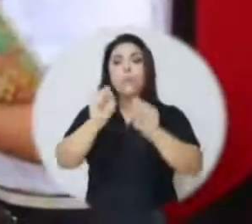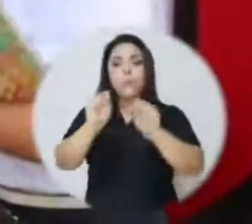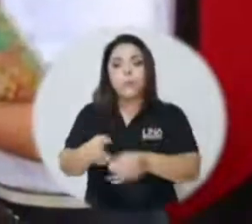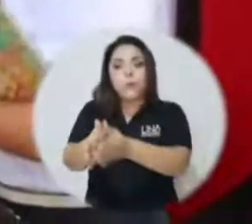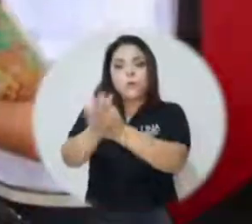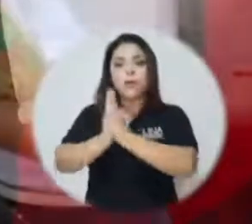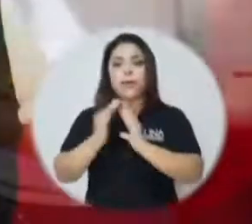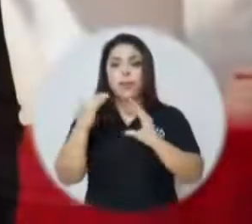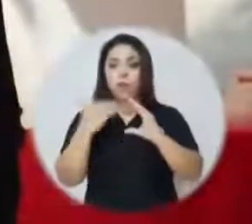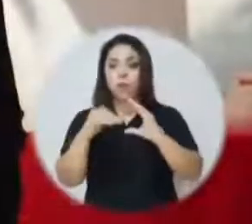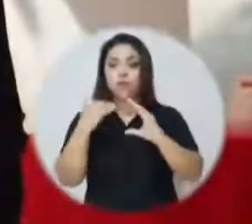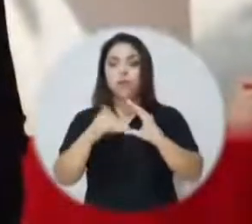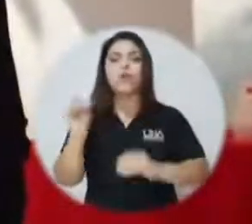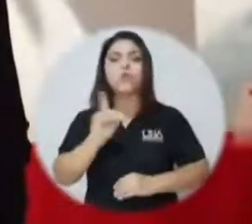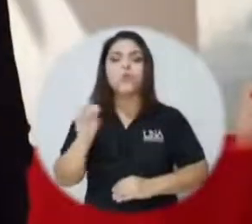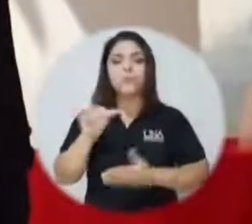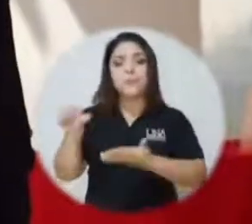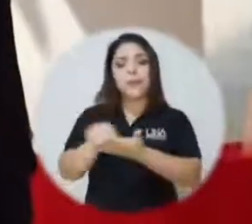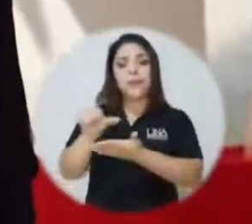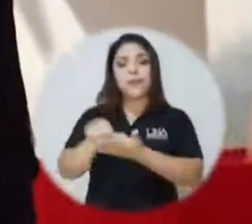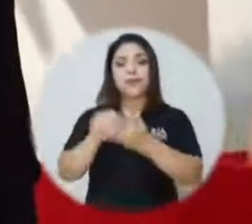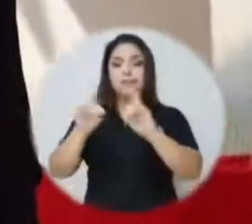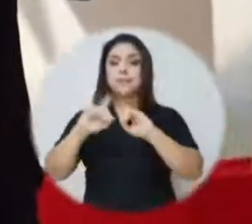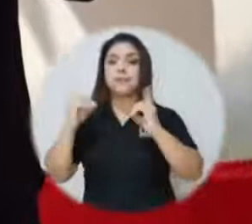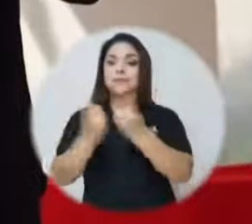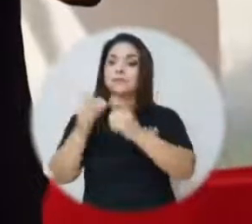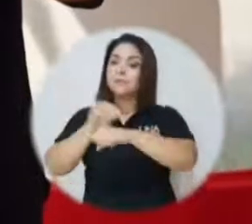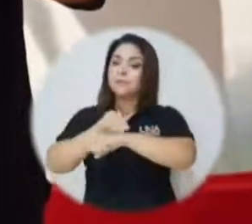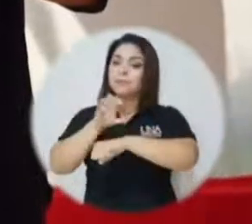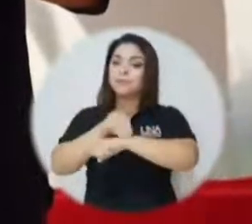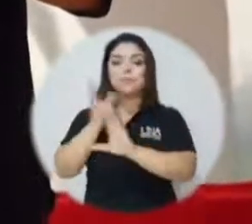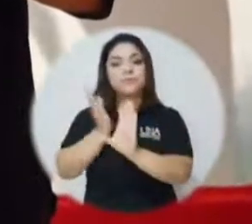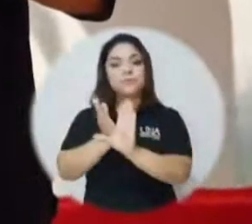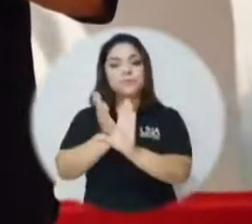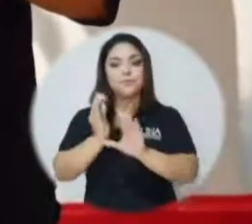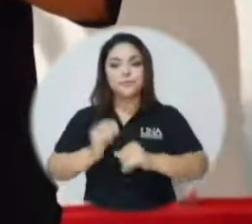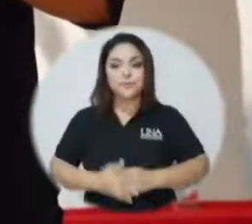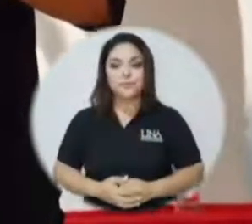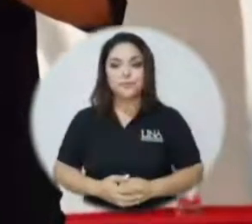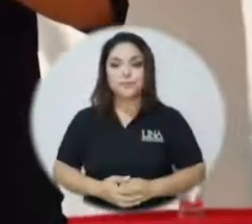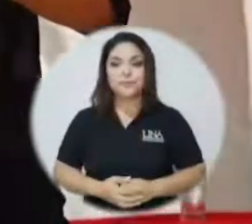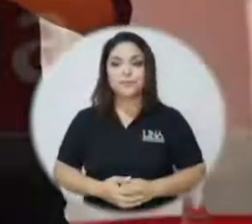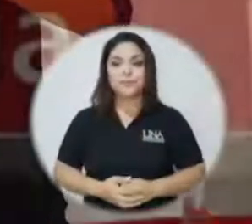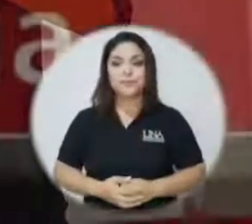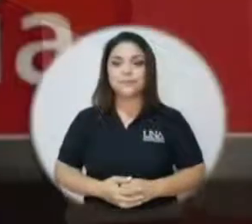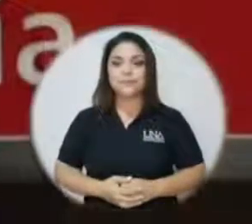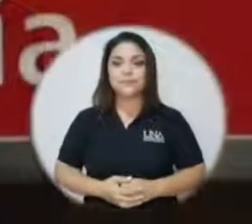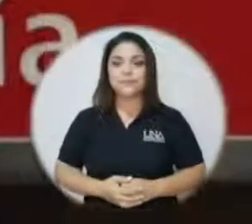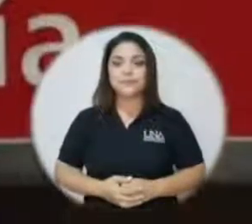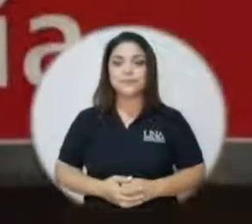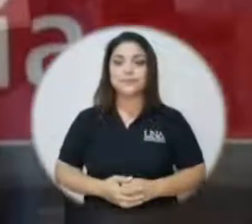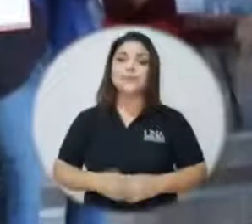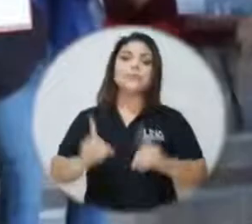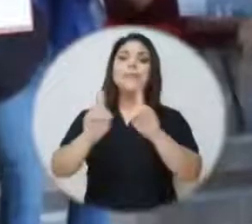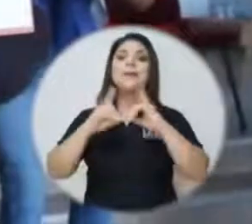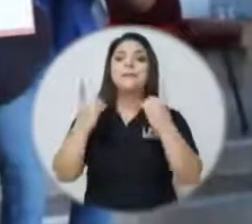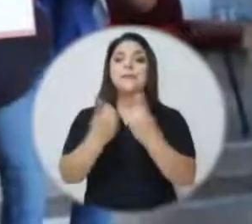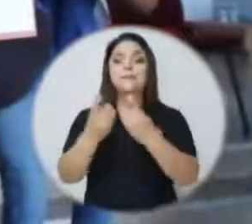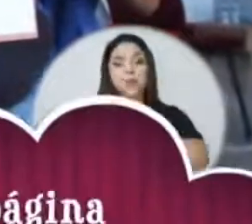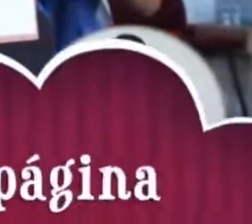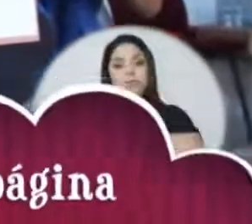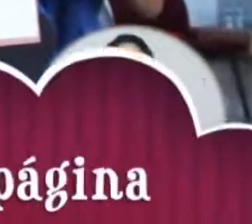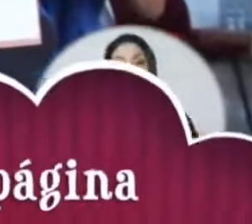a través del correo que encontrarás en la página del Departamento de Orientación y Psicología. En